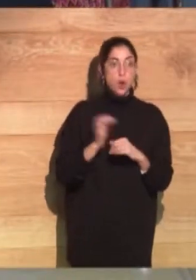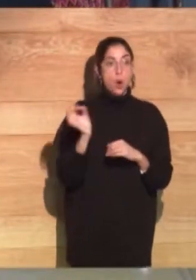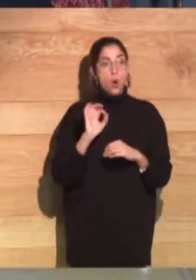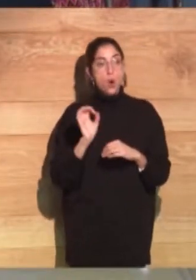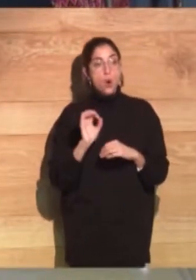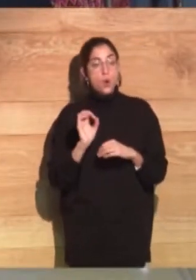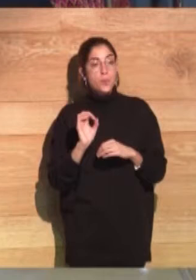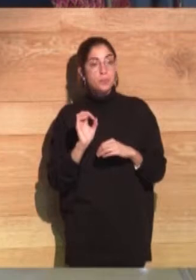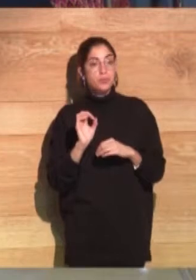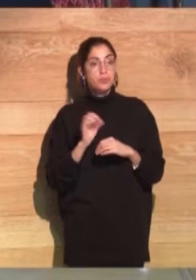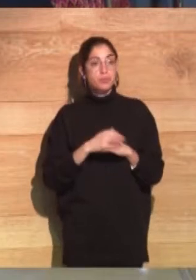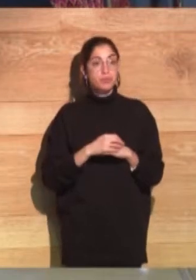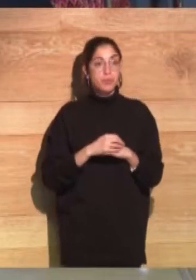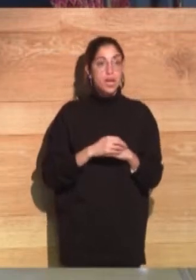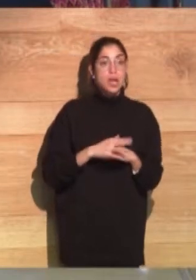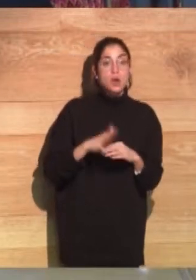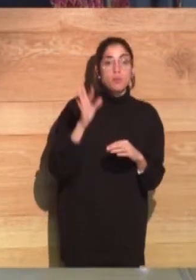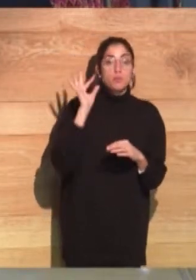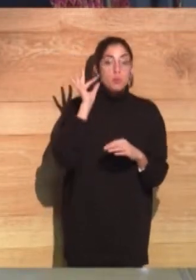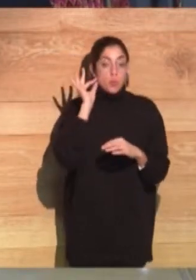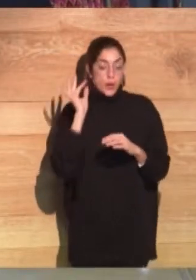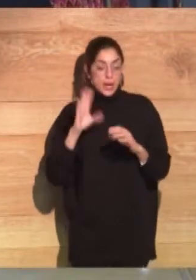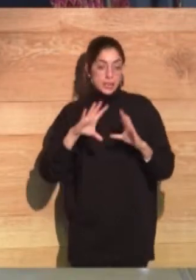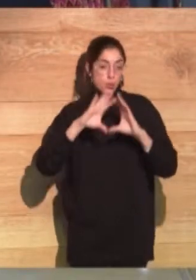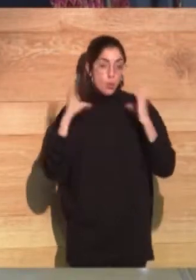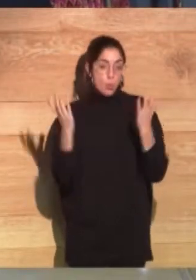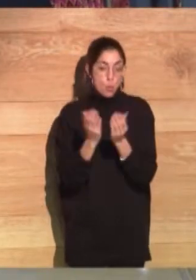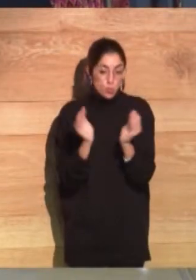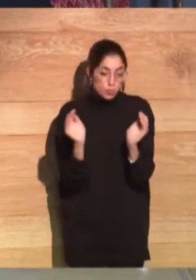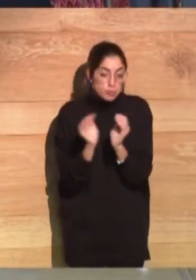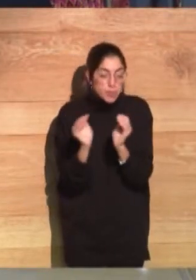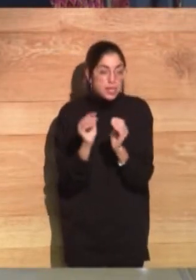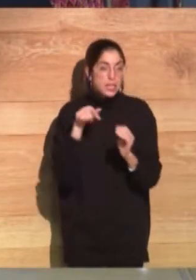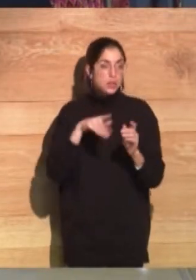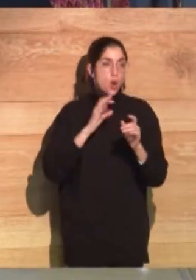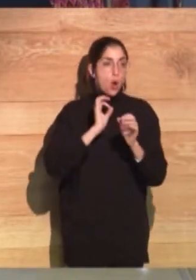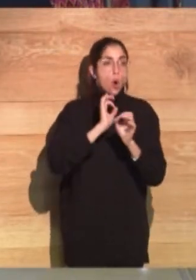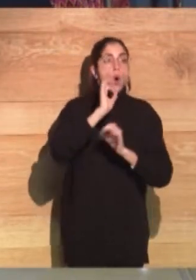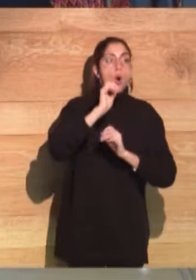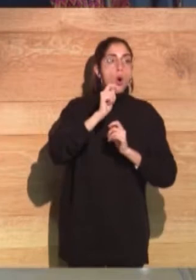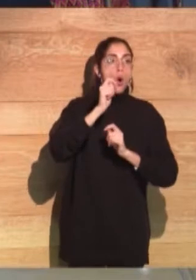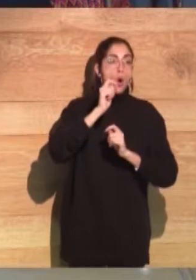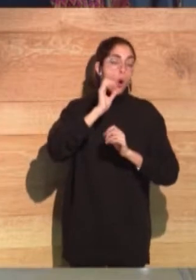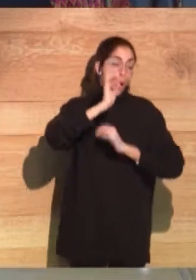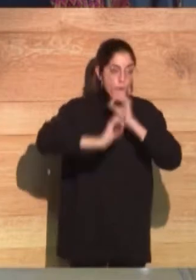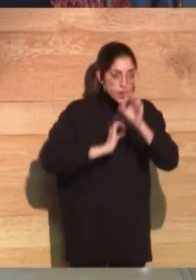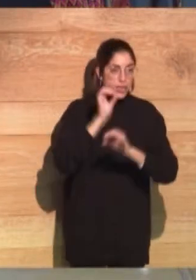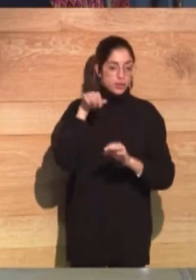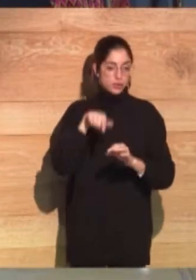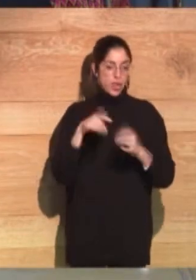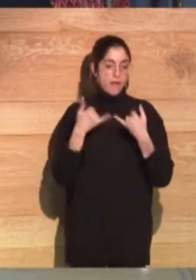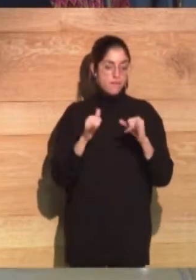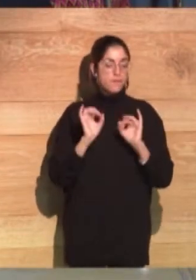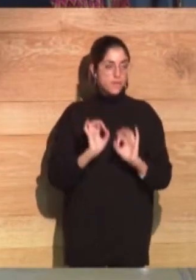Women in a Legal World, que también son organizadores de este evento. Tenemos que traer al